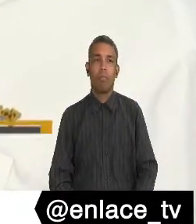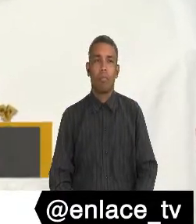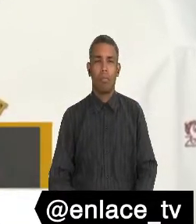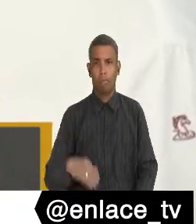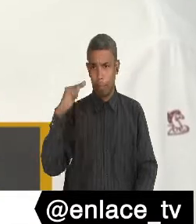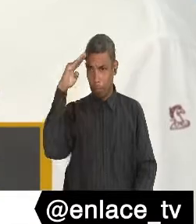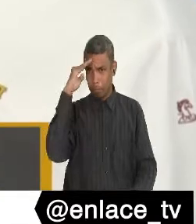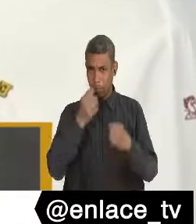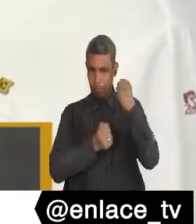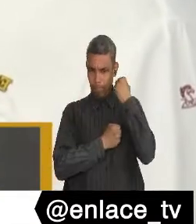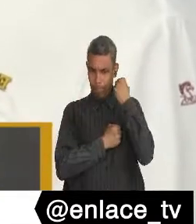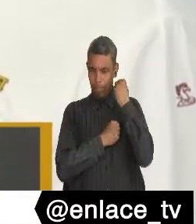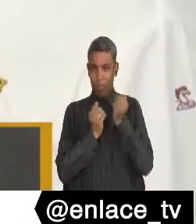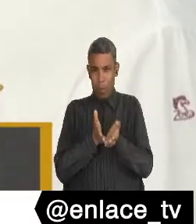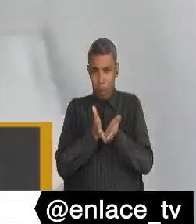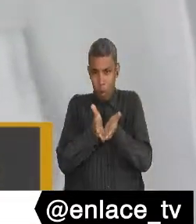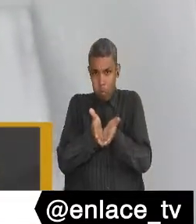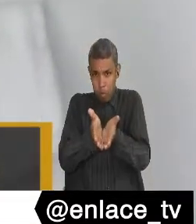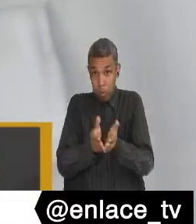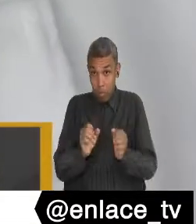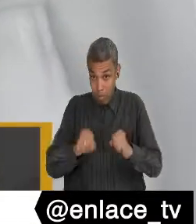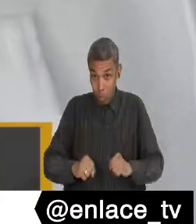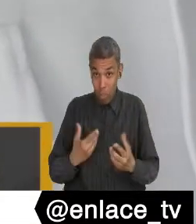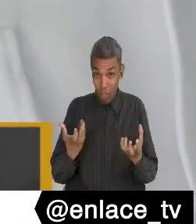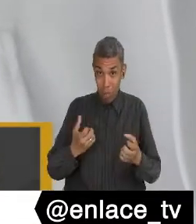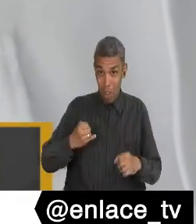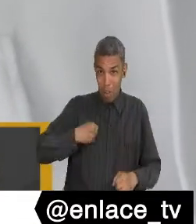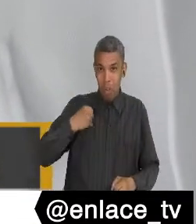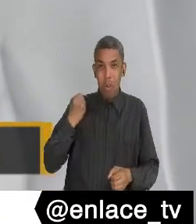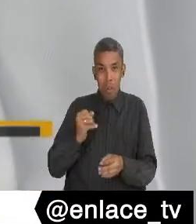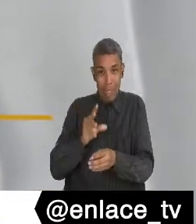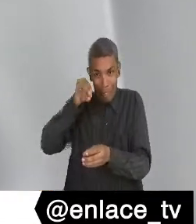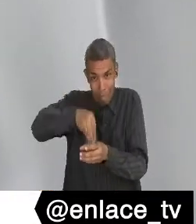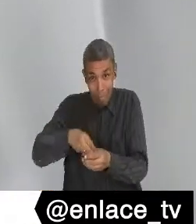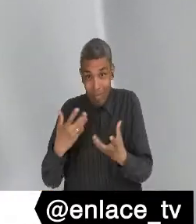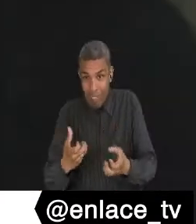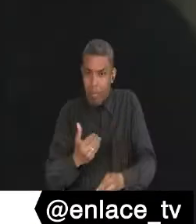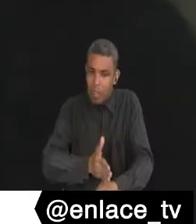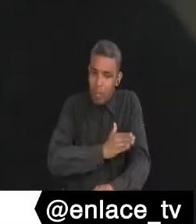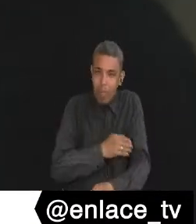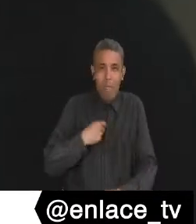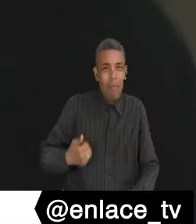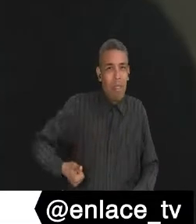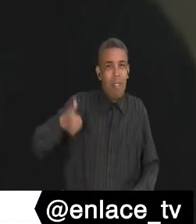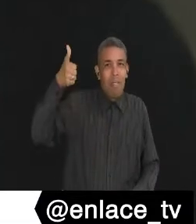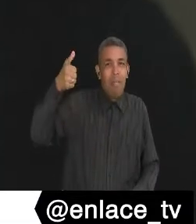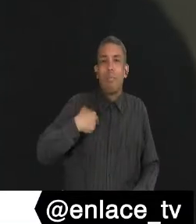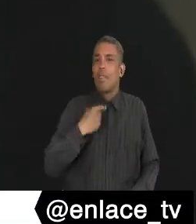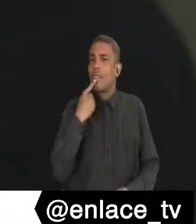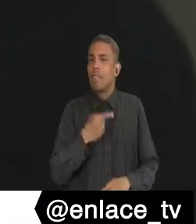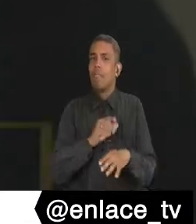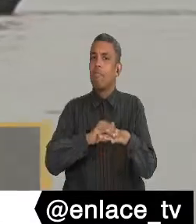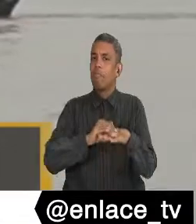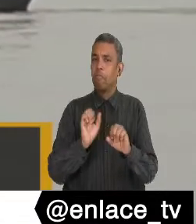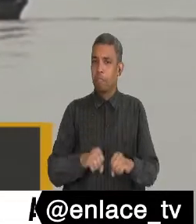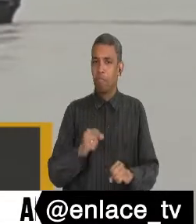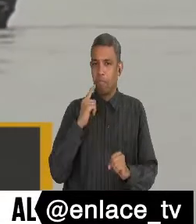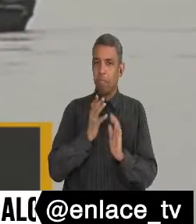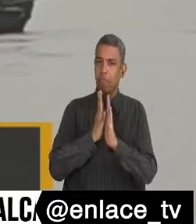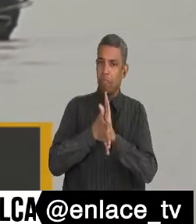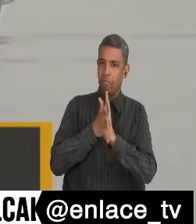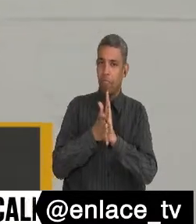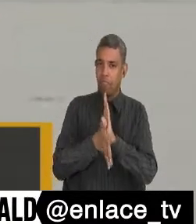Nacional promueve la incorporación de jóvenes a sus filas y para ello este lunes el jefe administrativo de la institución en Barranca Bermeja ha visitado la redacción de Enlace